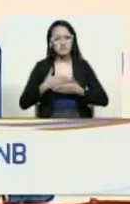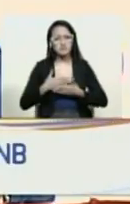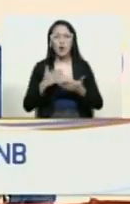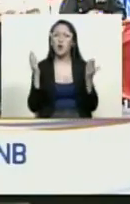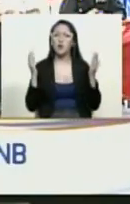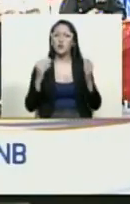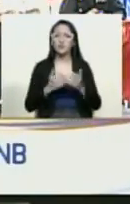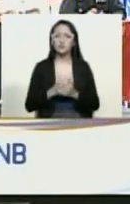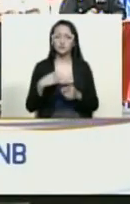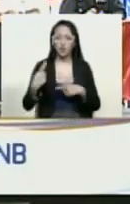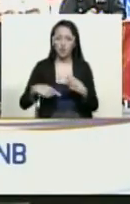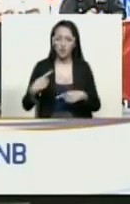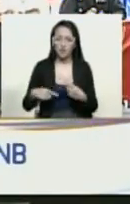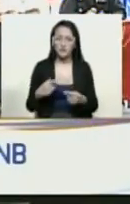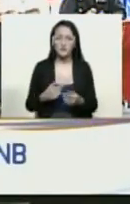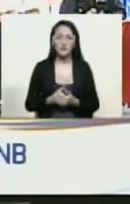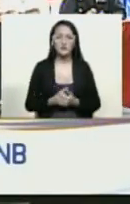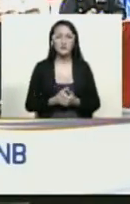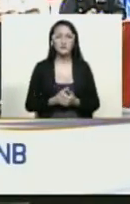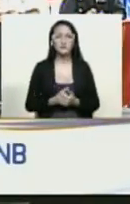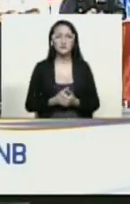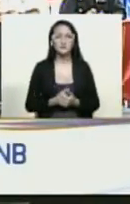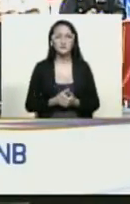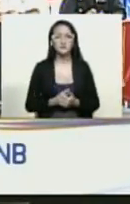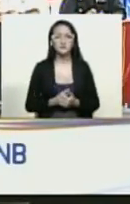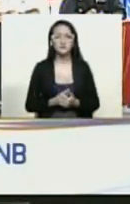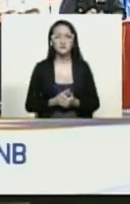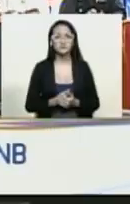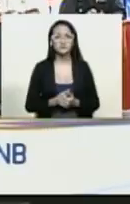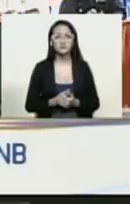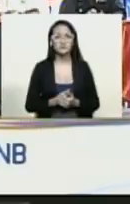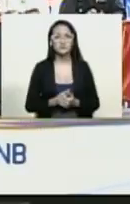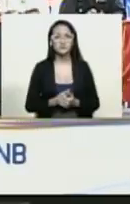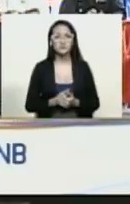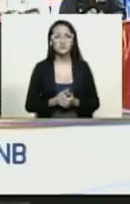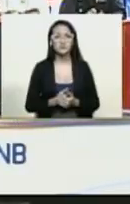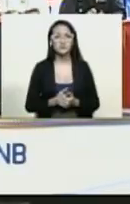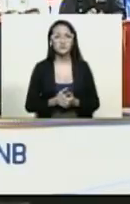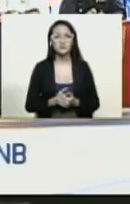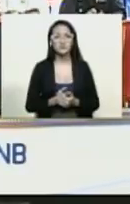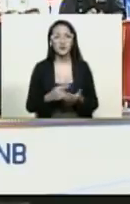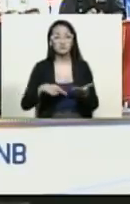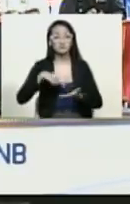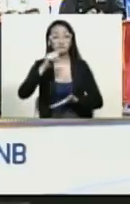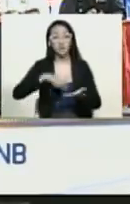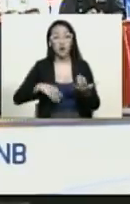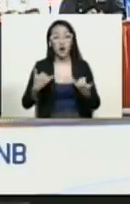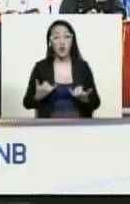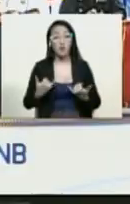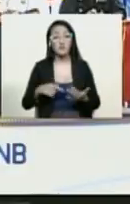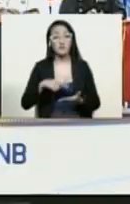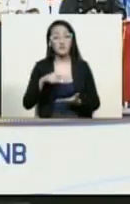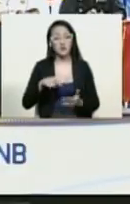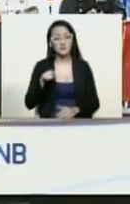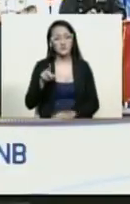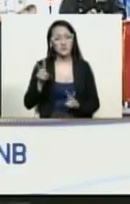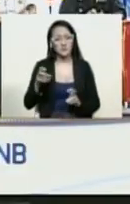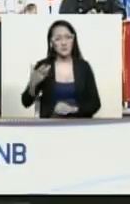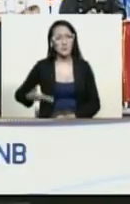sembrado y siembra todos los días a nivel general. Bueno, por aquí me están pasando un punto de cuenta que voy a firmar, me parece